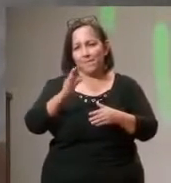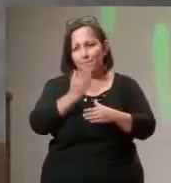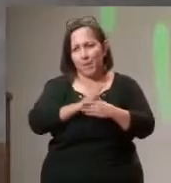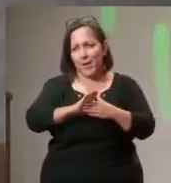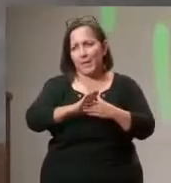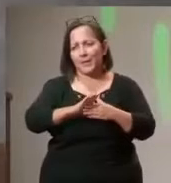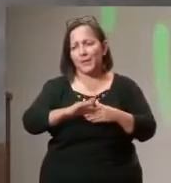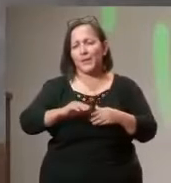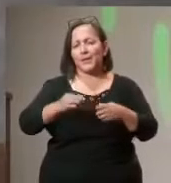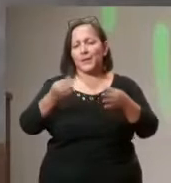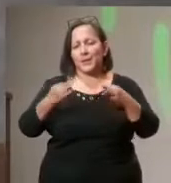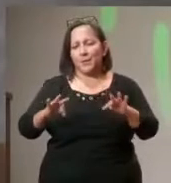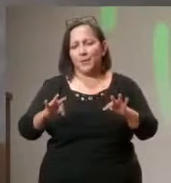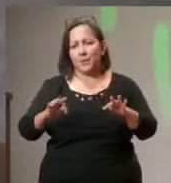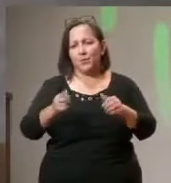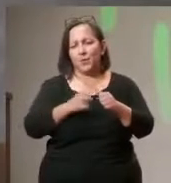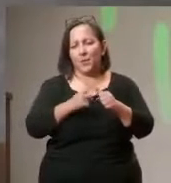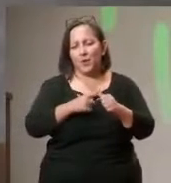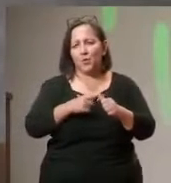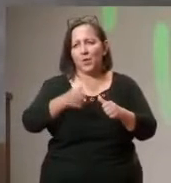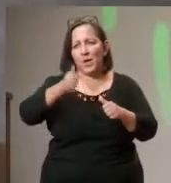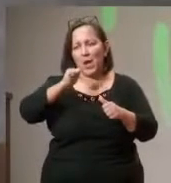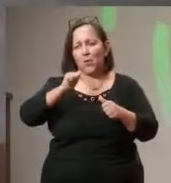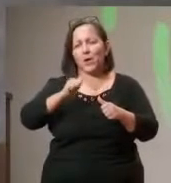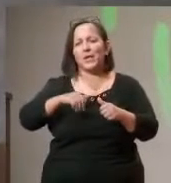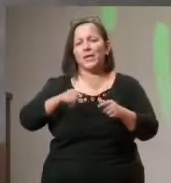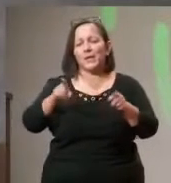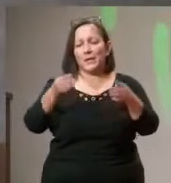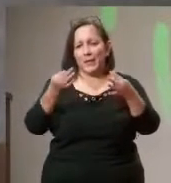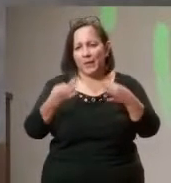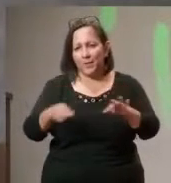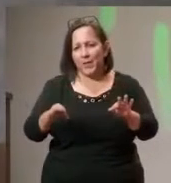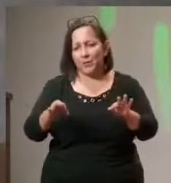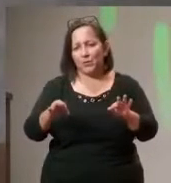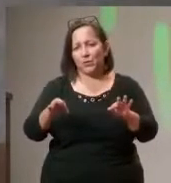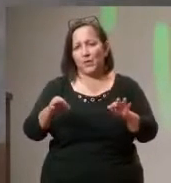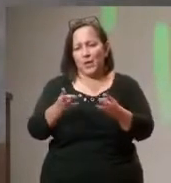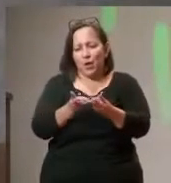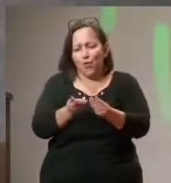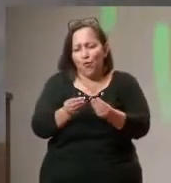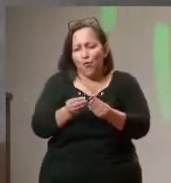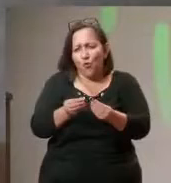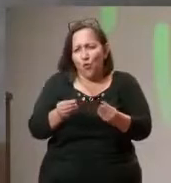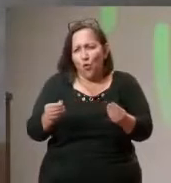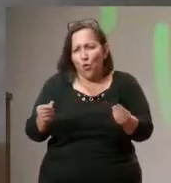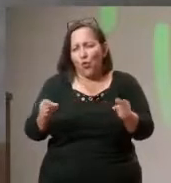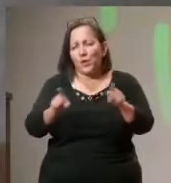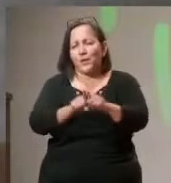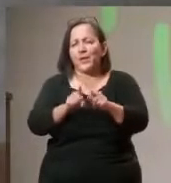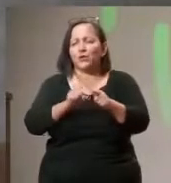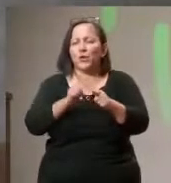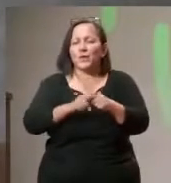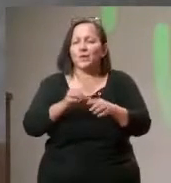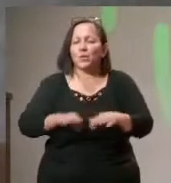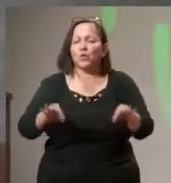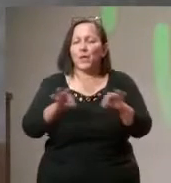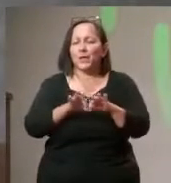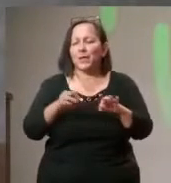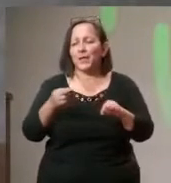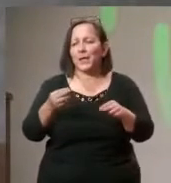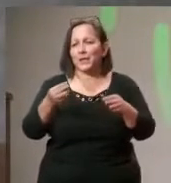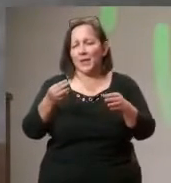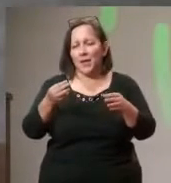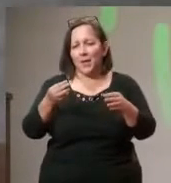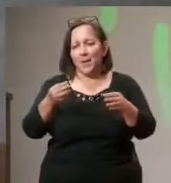agua y tratamiento completo de los lodos. Es importante no perder la noción de que las plantas de tratamiento